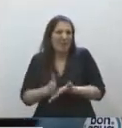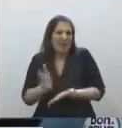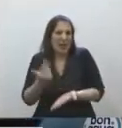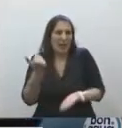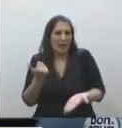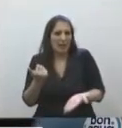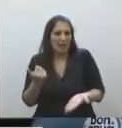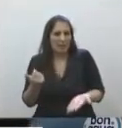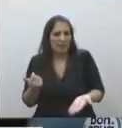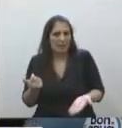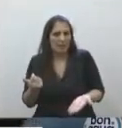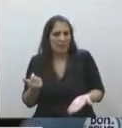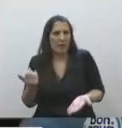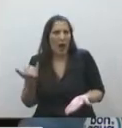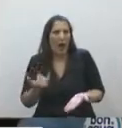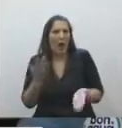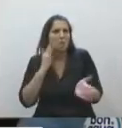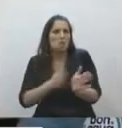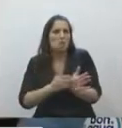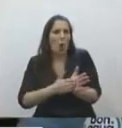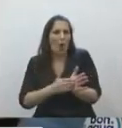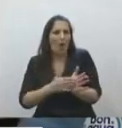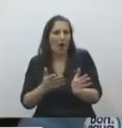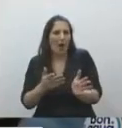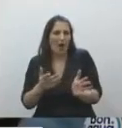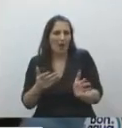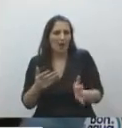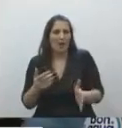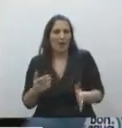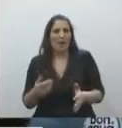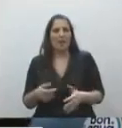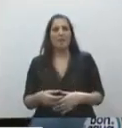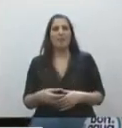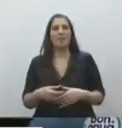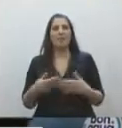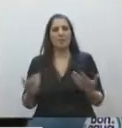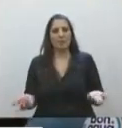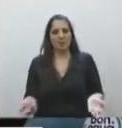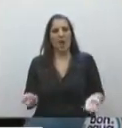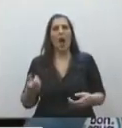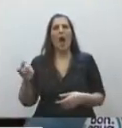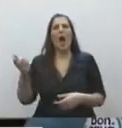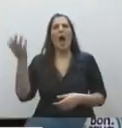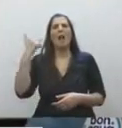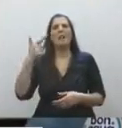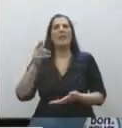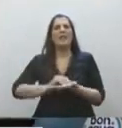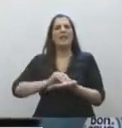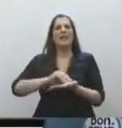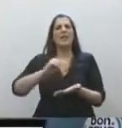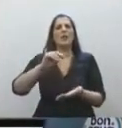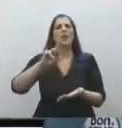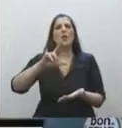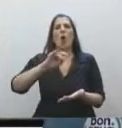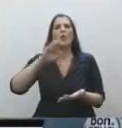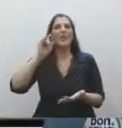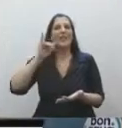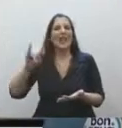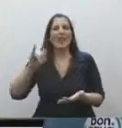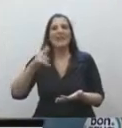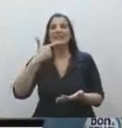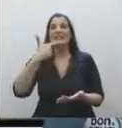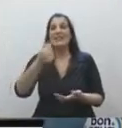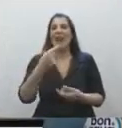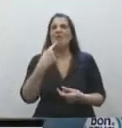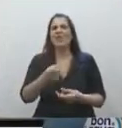organizando aquí en Salta, ustedes allá, me he contactado con otra gente de otras provincias, en Tucumán,